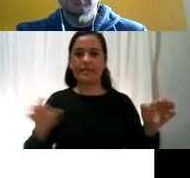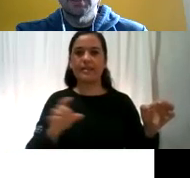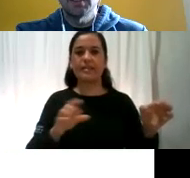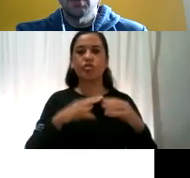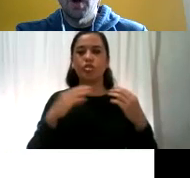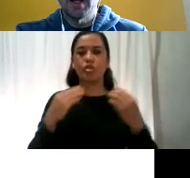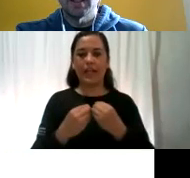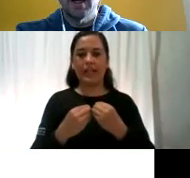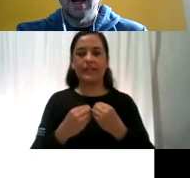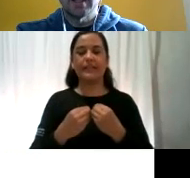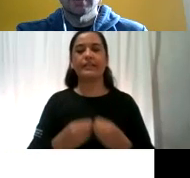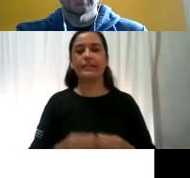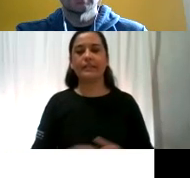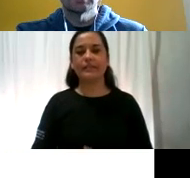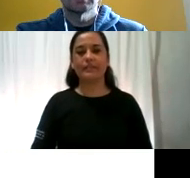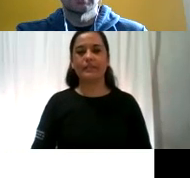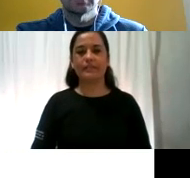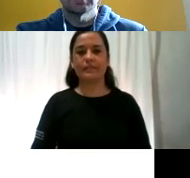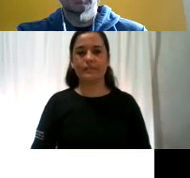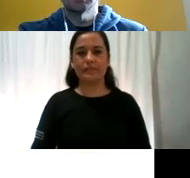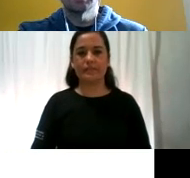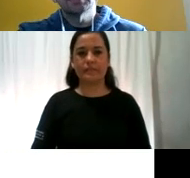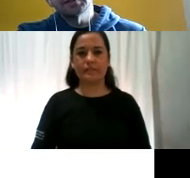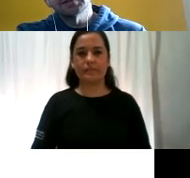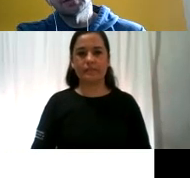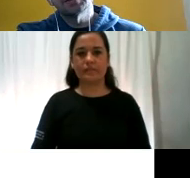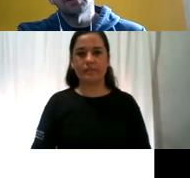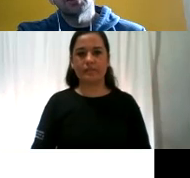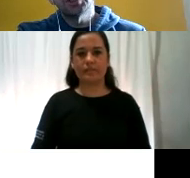total sería igual a